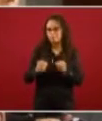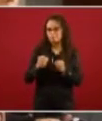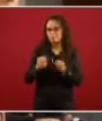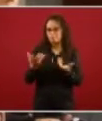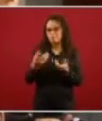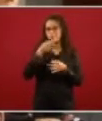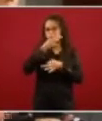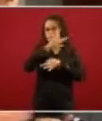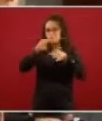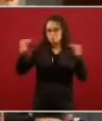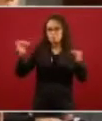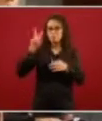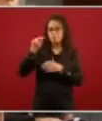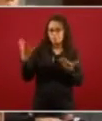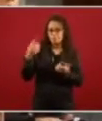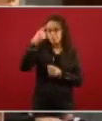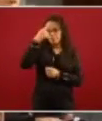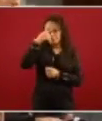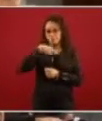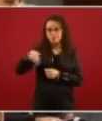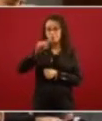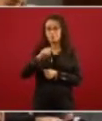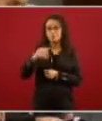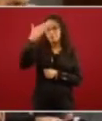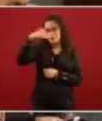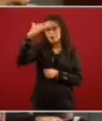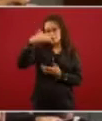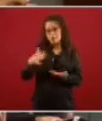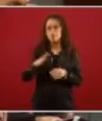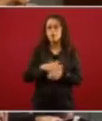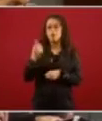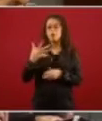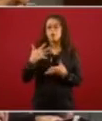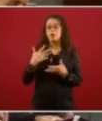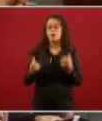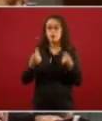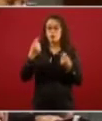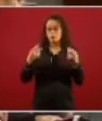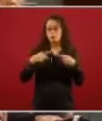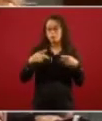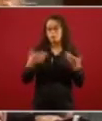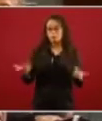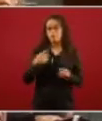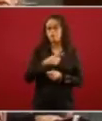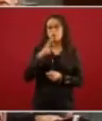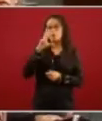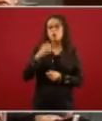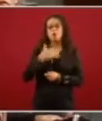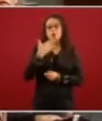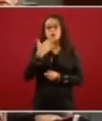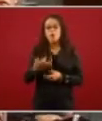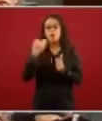la contingencia, porque pareciera que los medios que siguen inconformes por no tener publicidad insisten